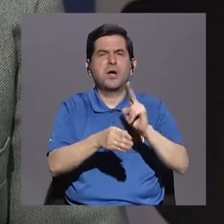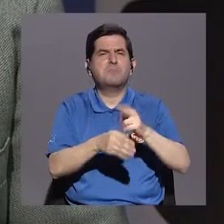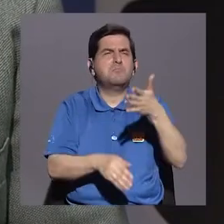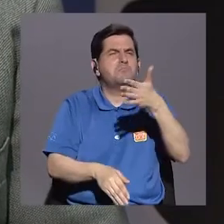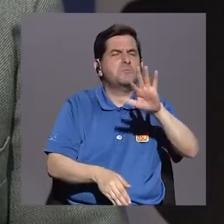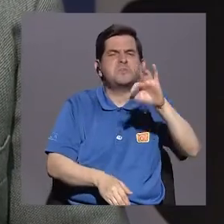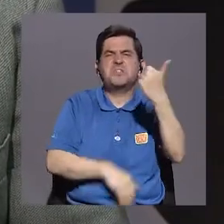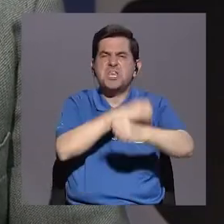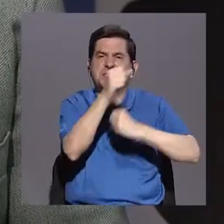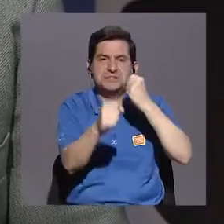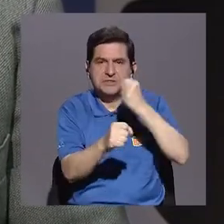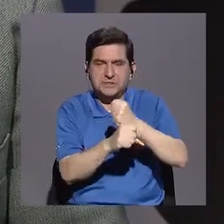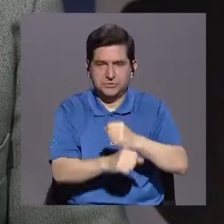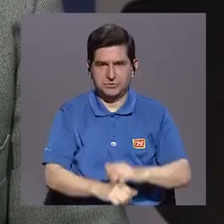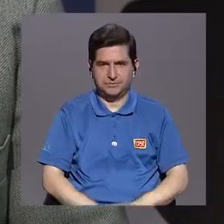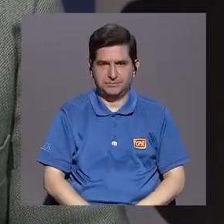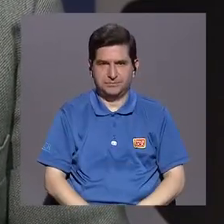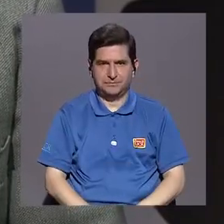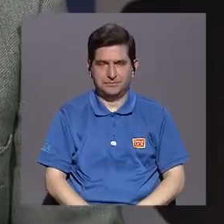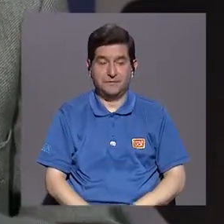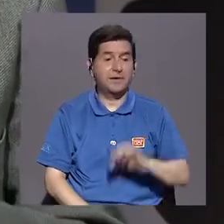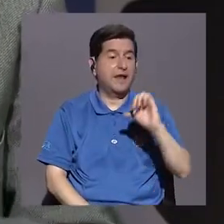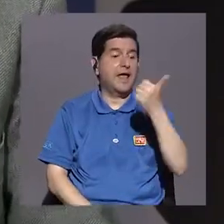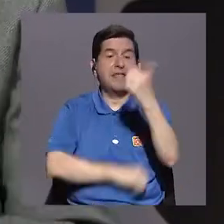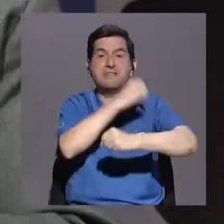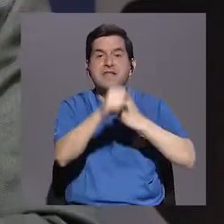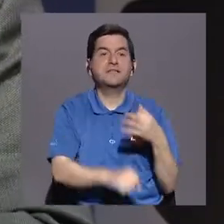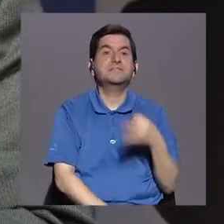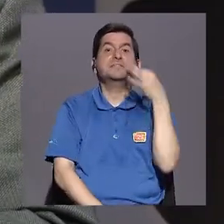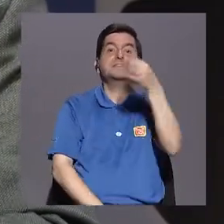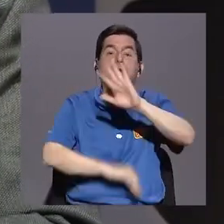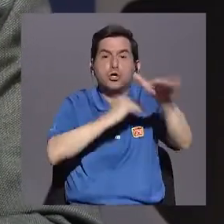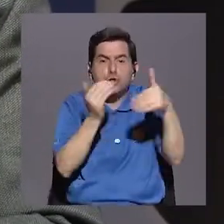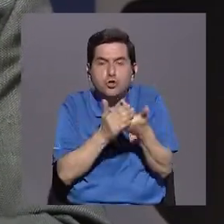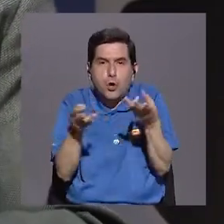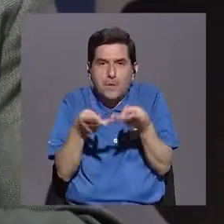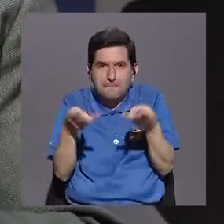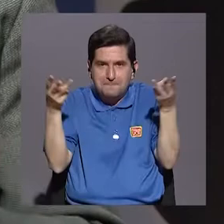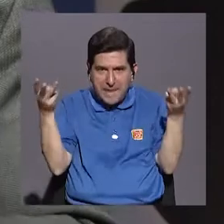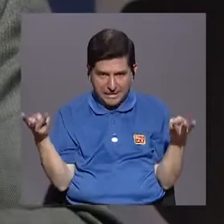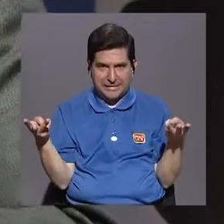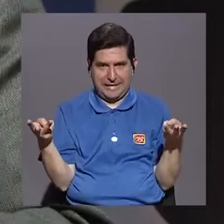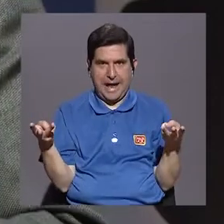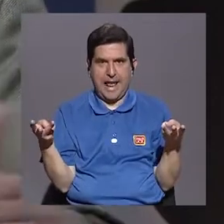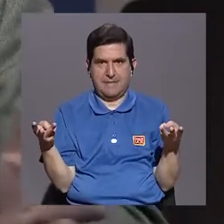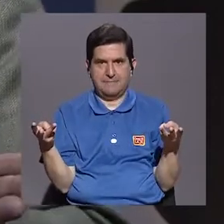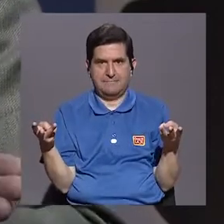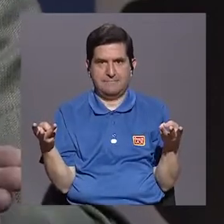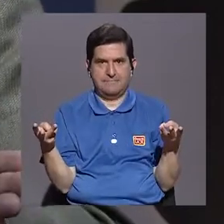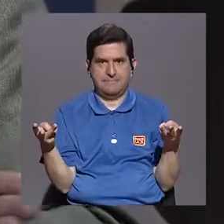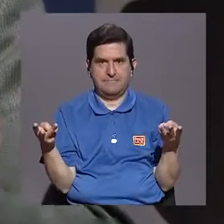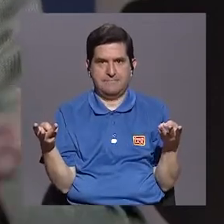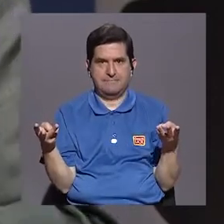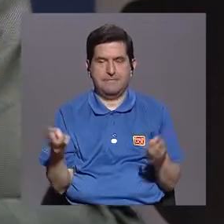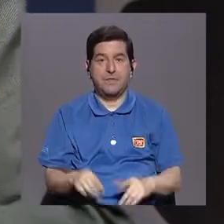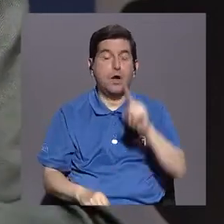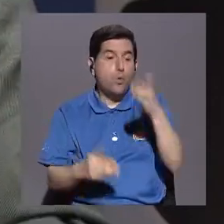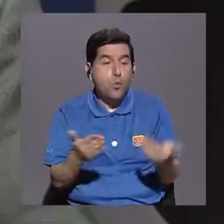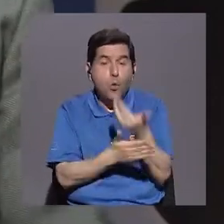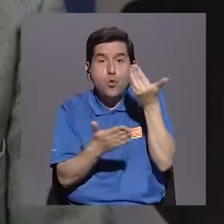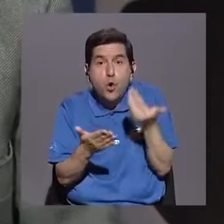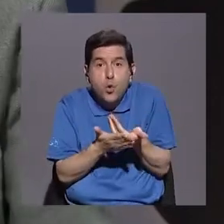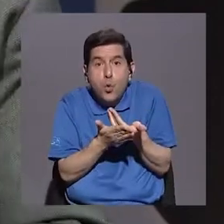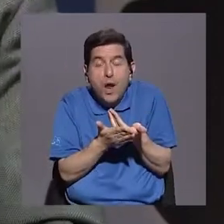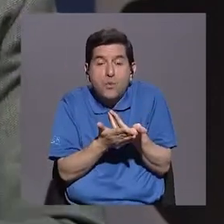10 años y dentro de 10 años entonces todo esos materiales bueno poner uno nuevo bueno y ahí